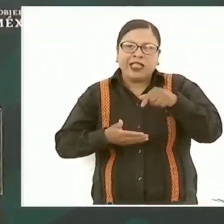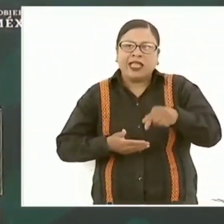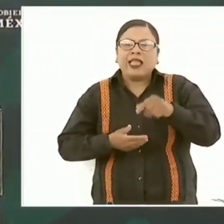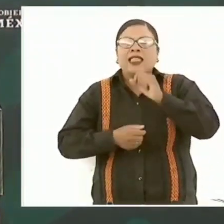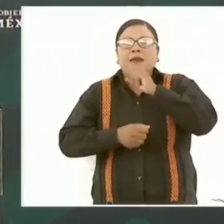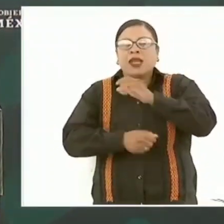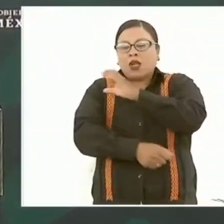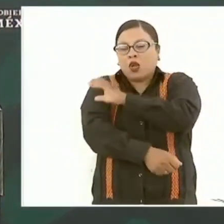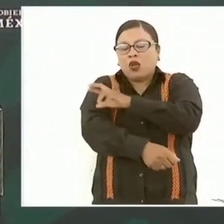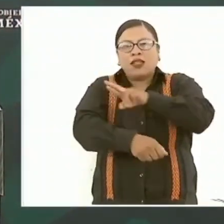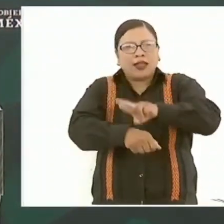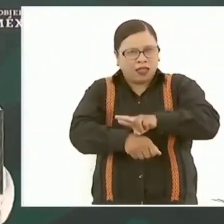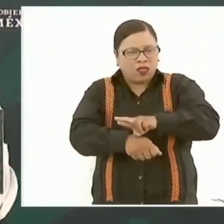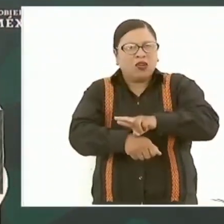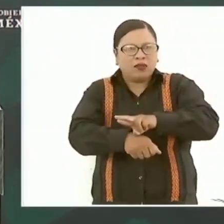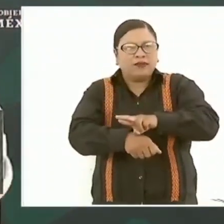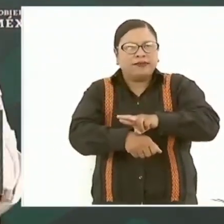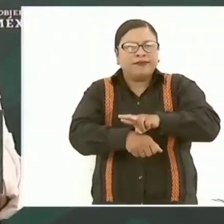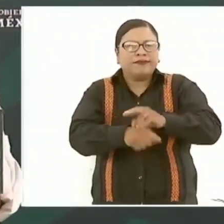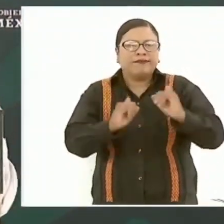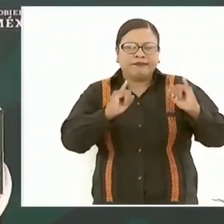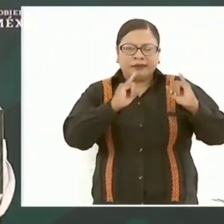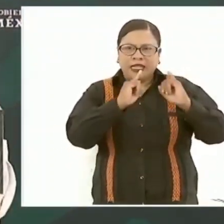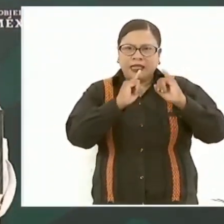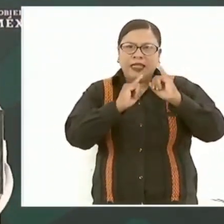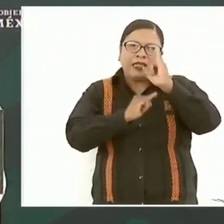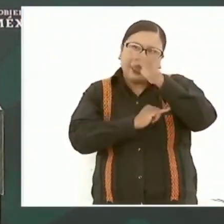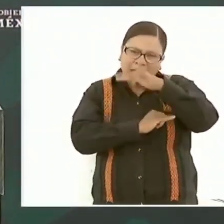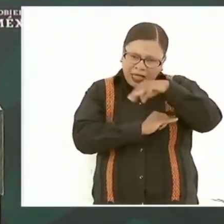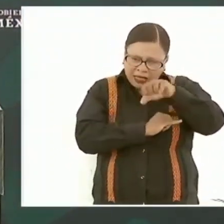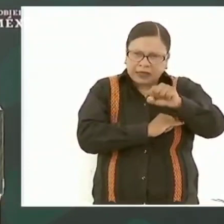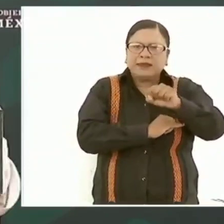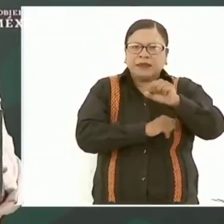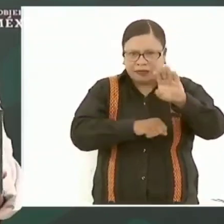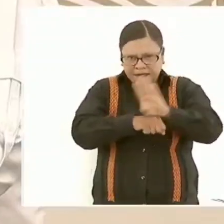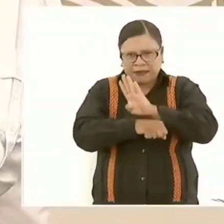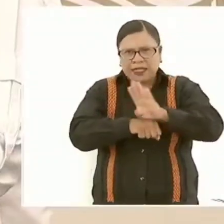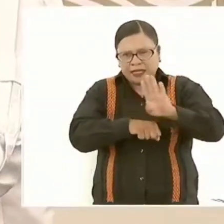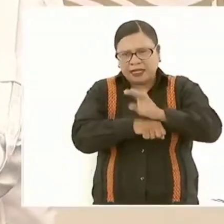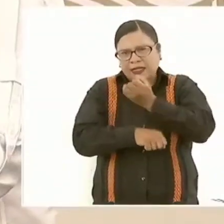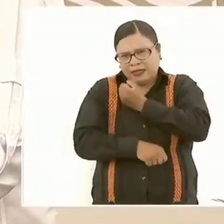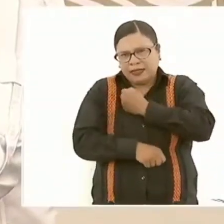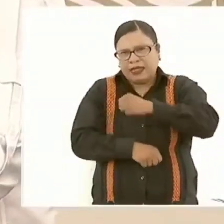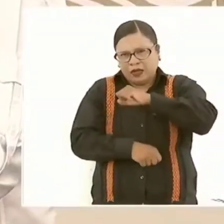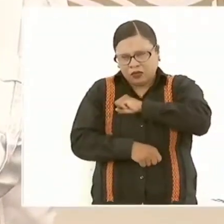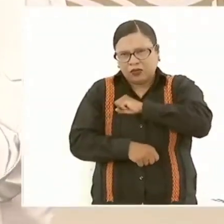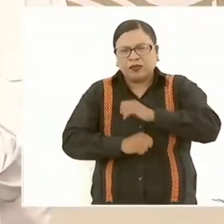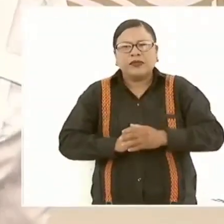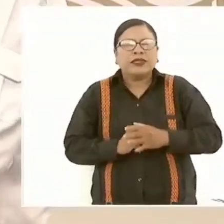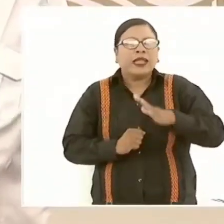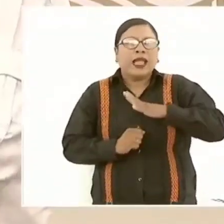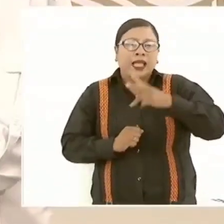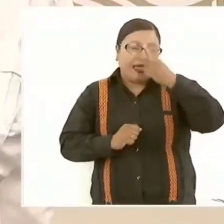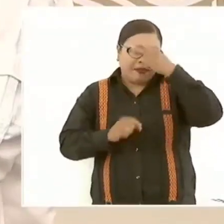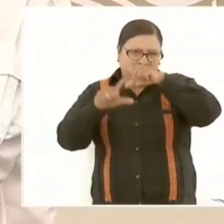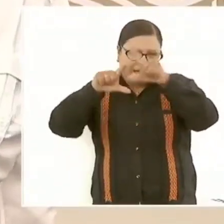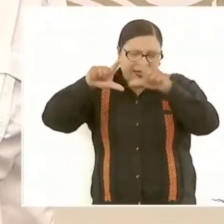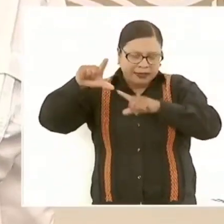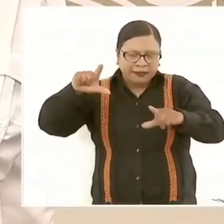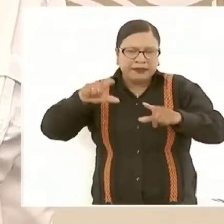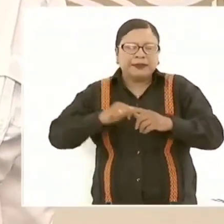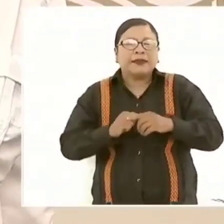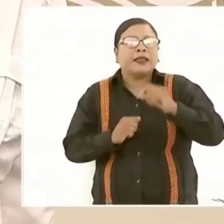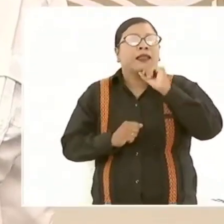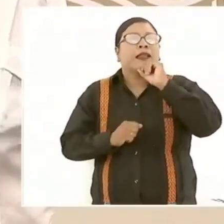coordinador de los institutos nacionales de salud que tiene nuestro país, y desde